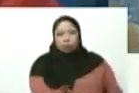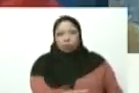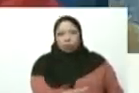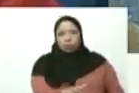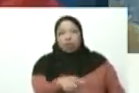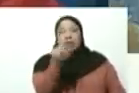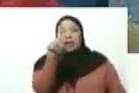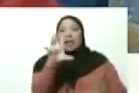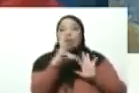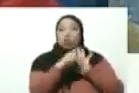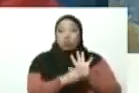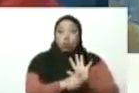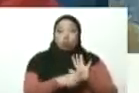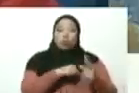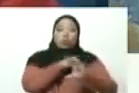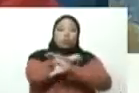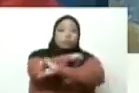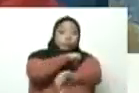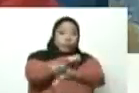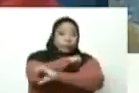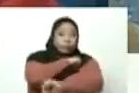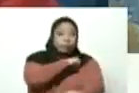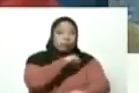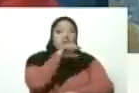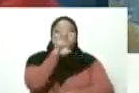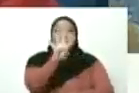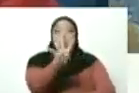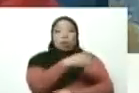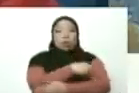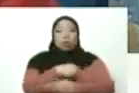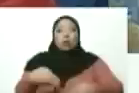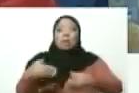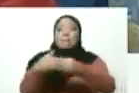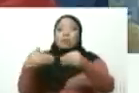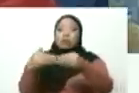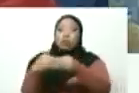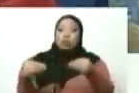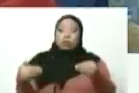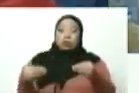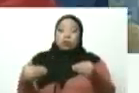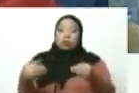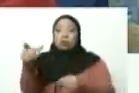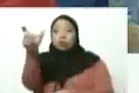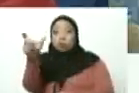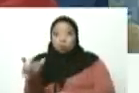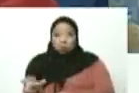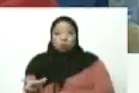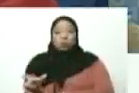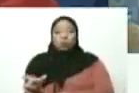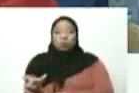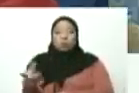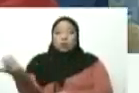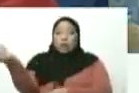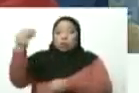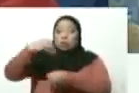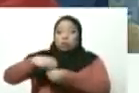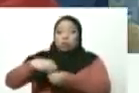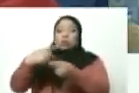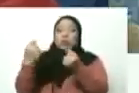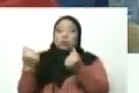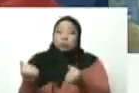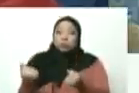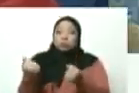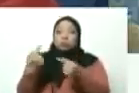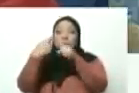estafó que robó estos 4 millones de dólares zhu jin navarrete implicada en el desfalco a la